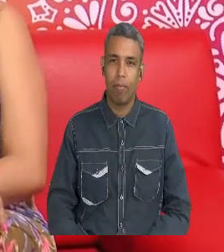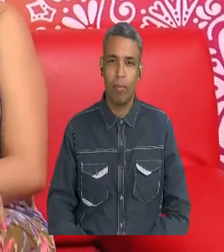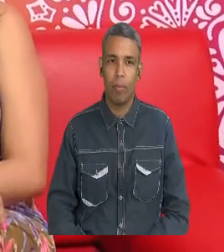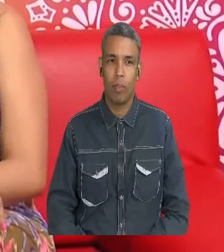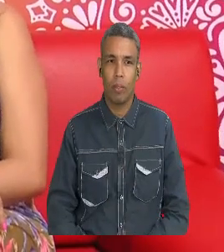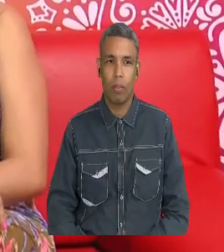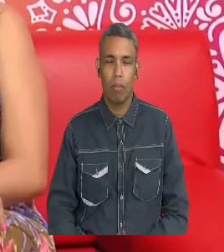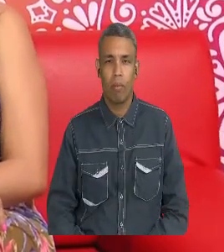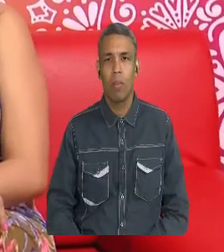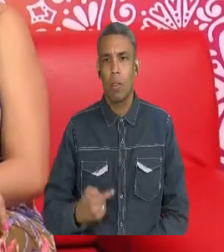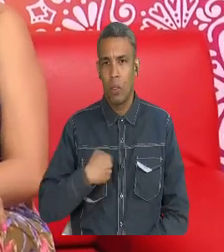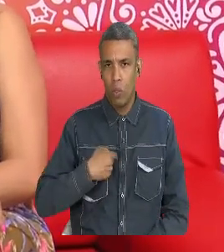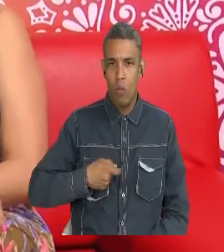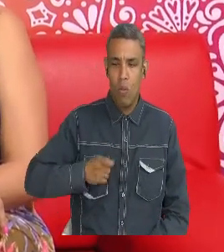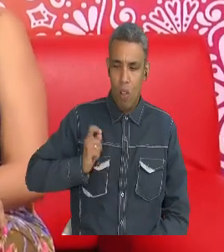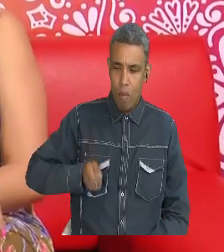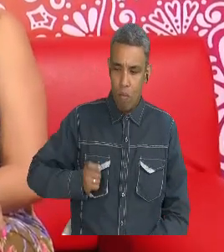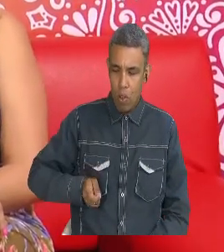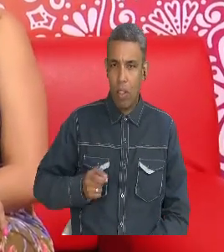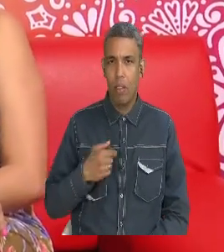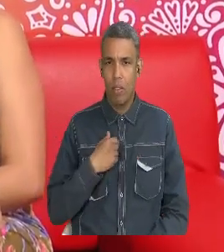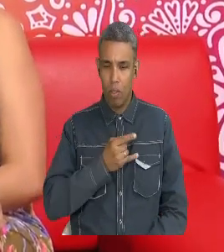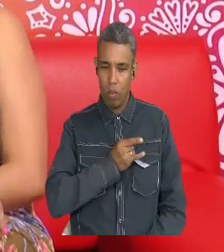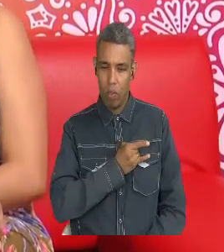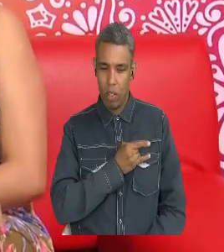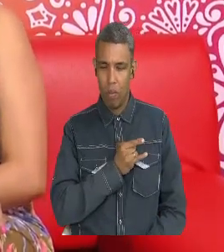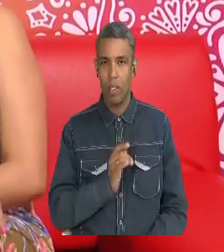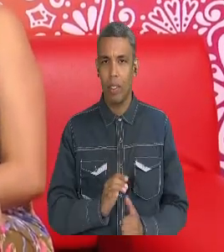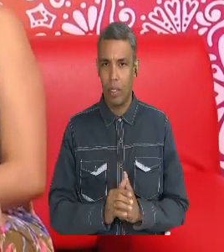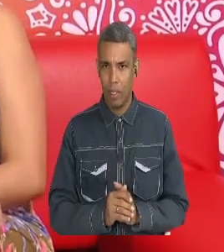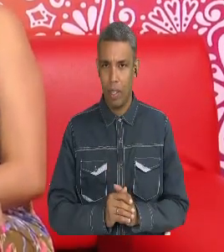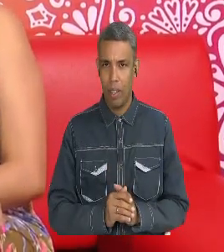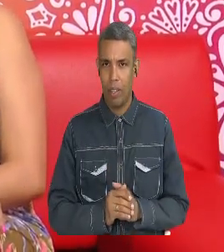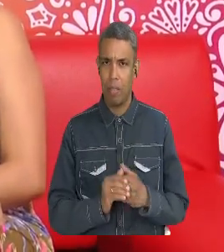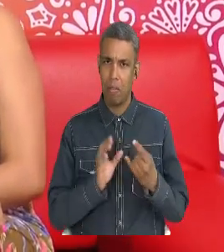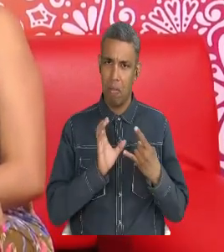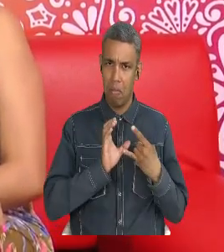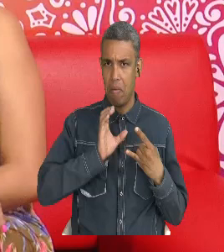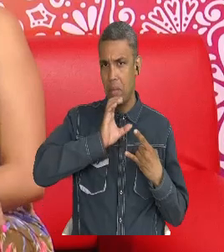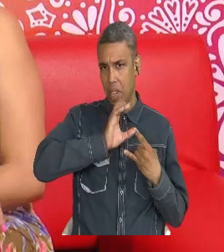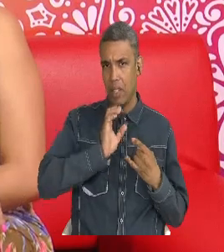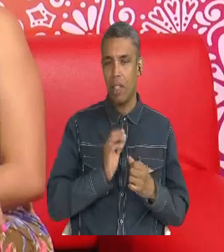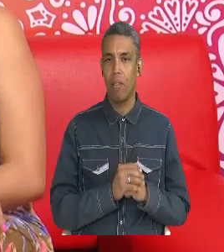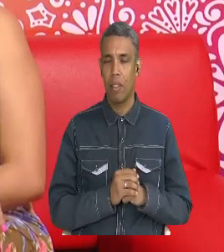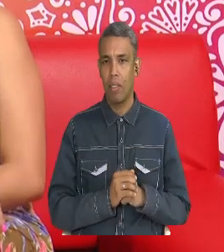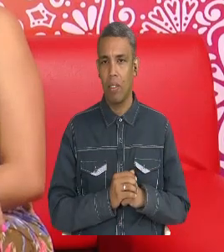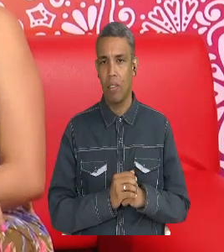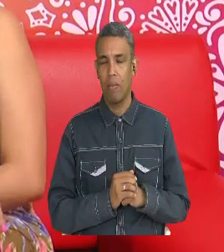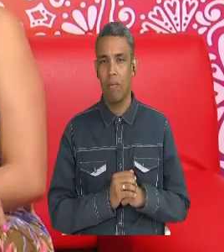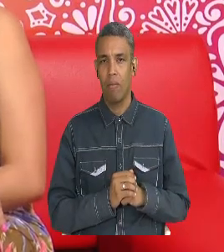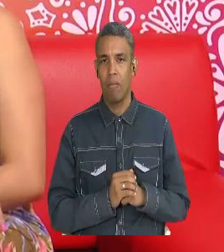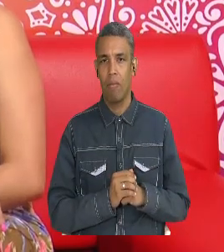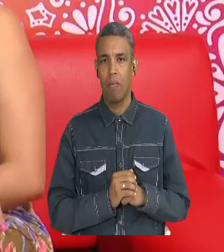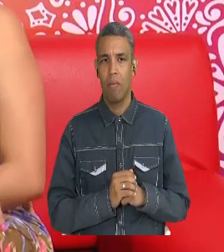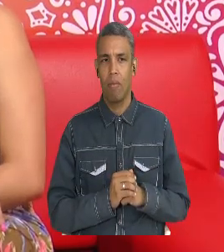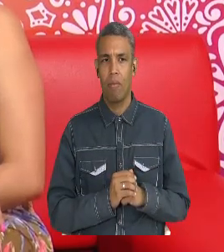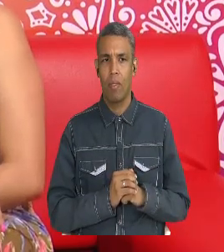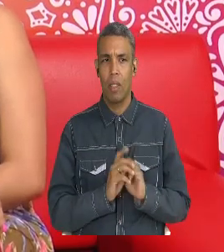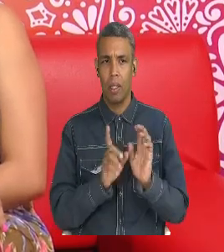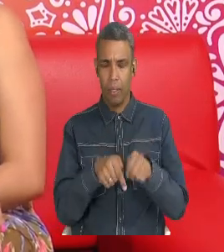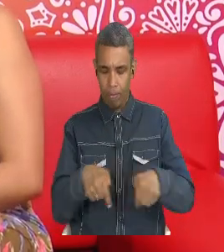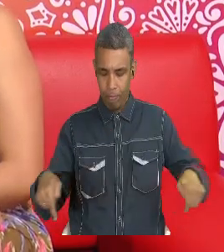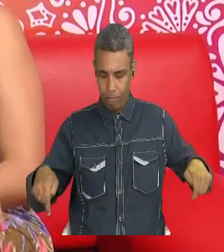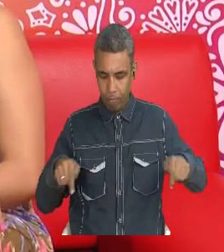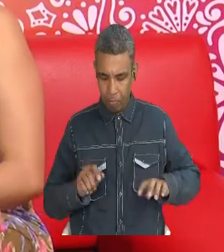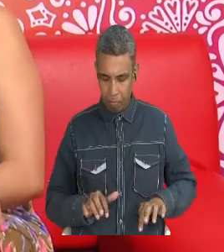yo soy abogada egresada de la Universidad Cooperativa de Colombia. Estoy ubicada con mi oficina en la